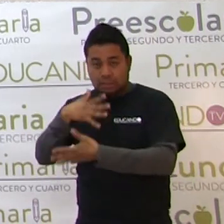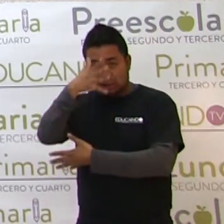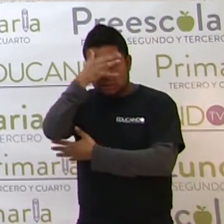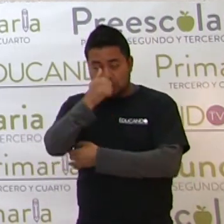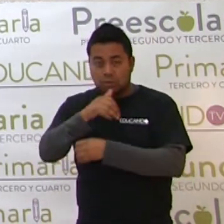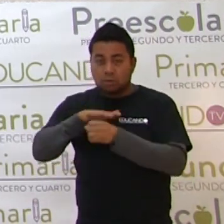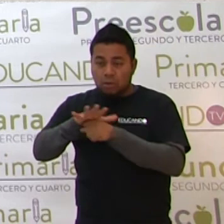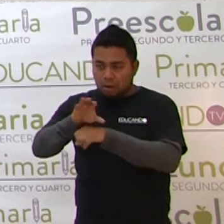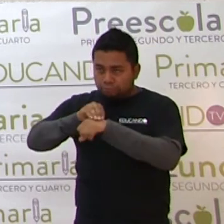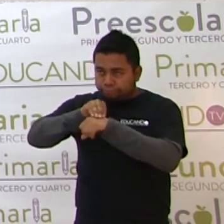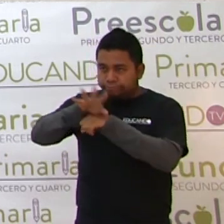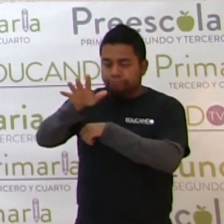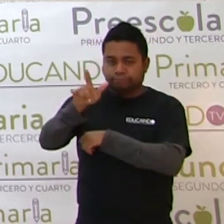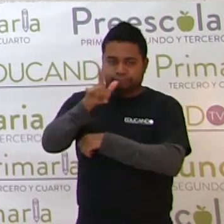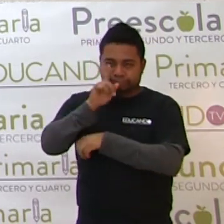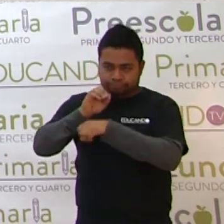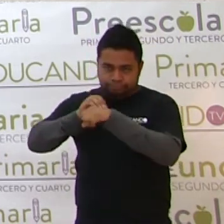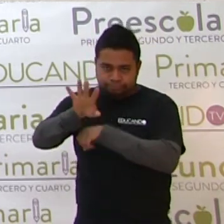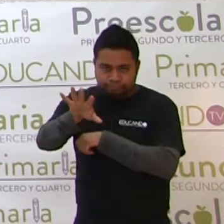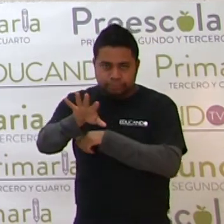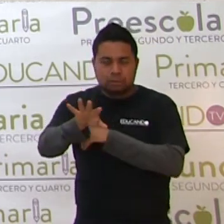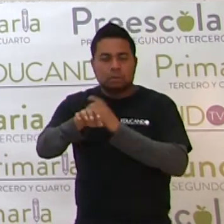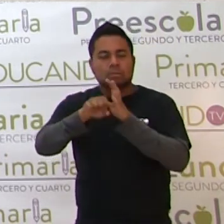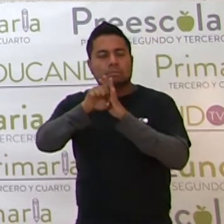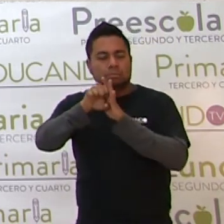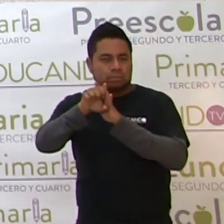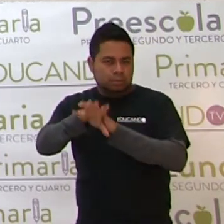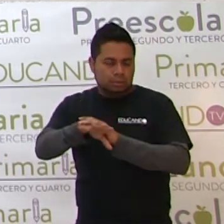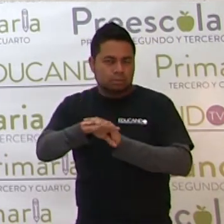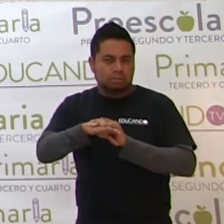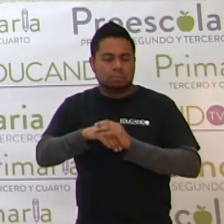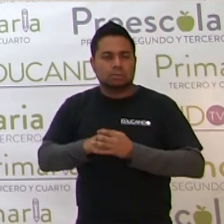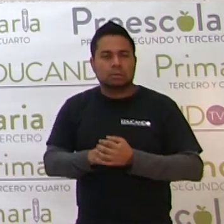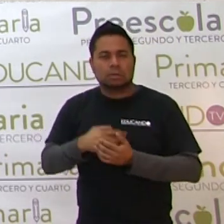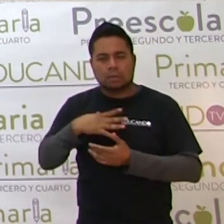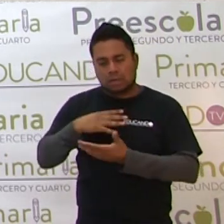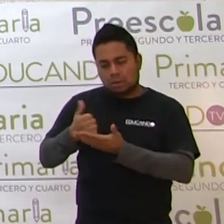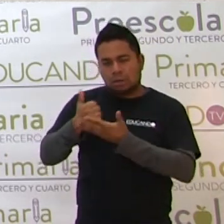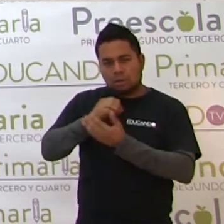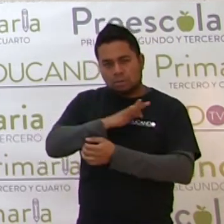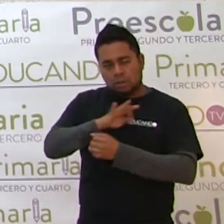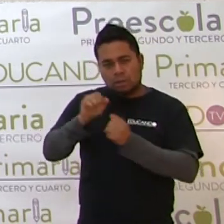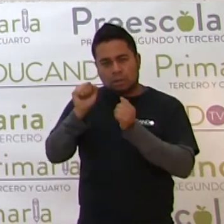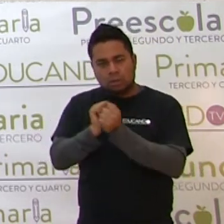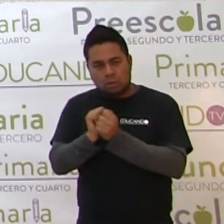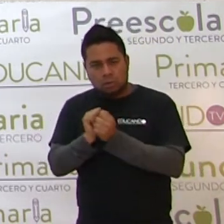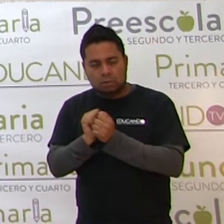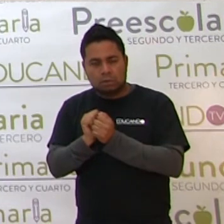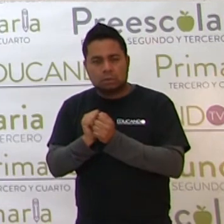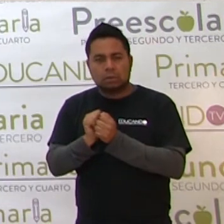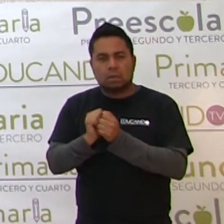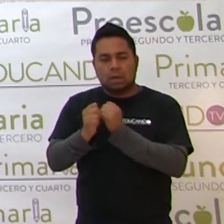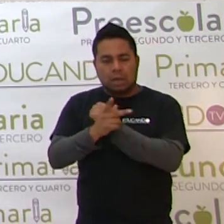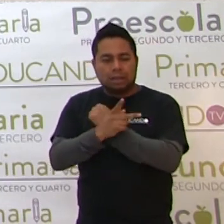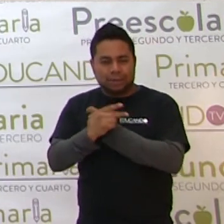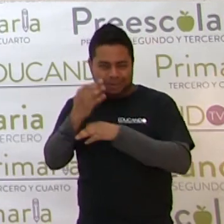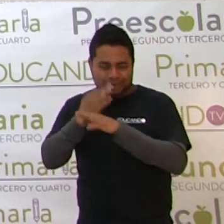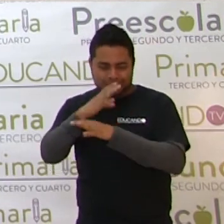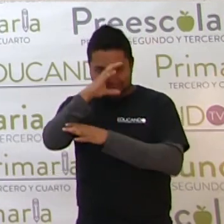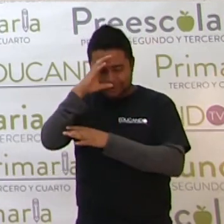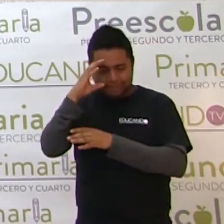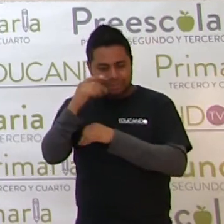a proyectar. Entre esos nos podemos sustentar o basar en la imagen, te voy a mostrar